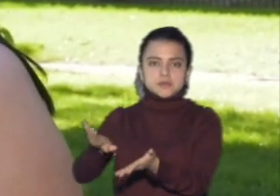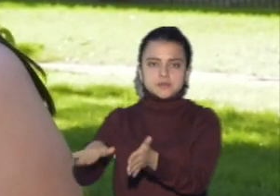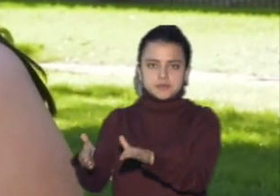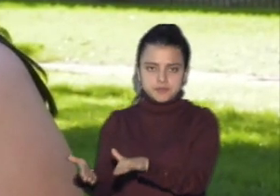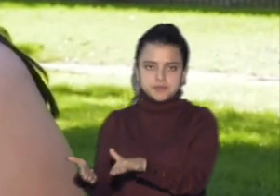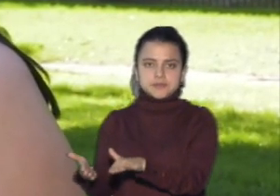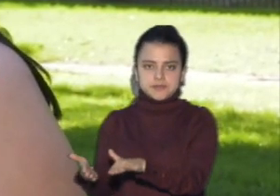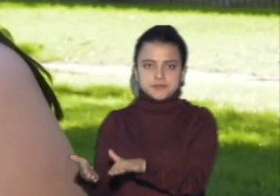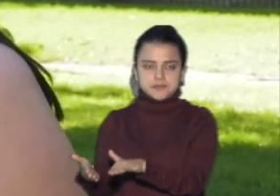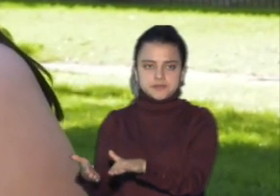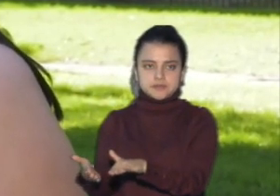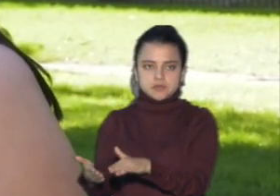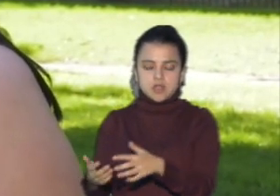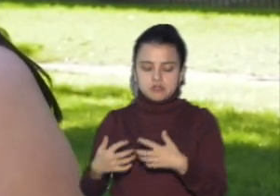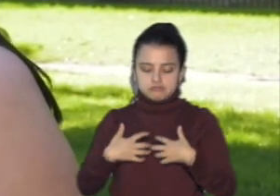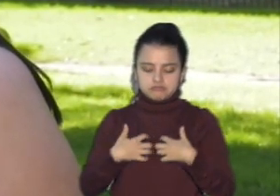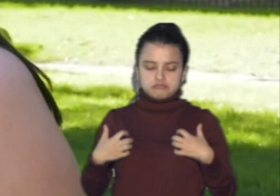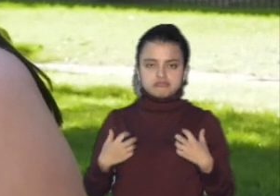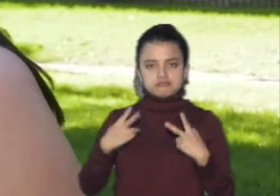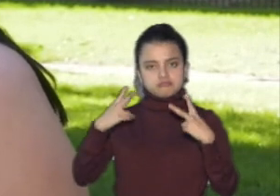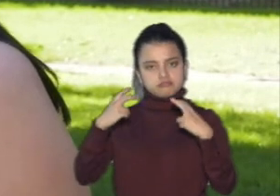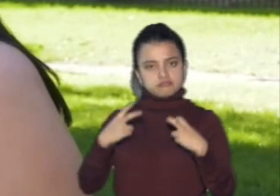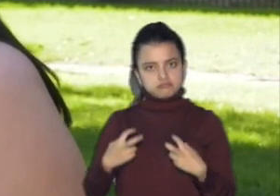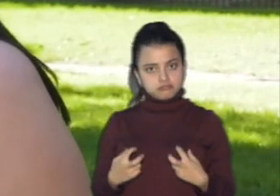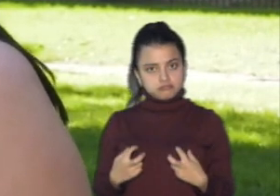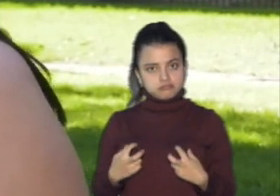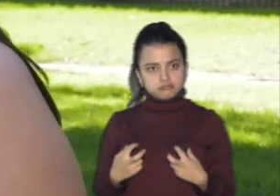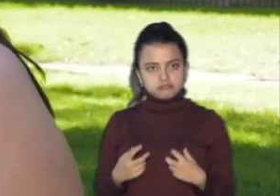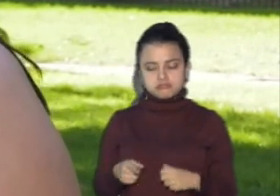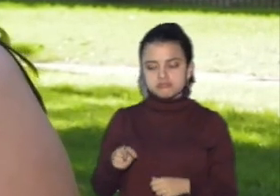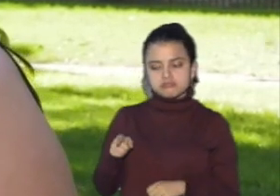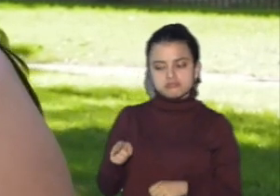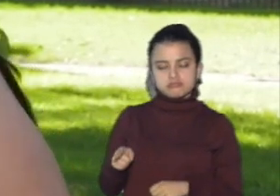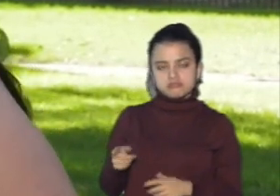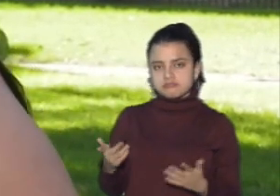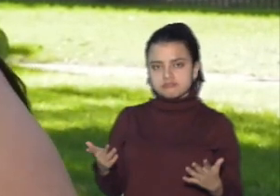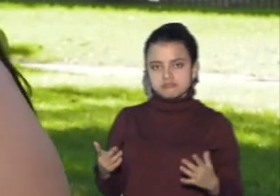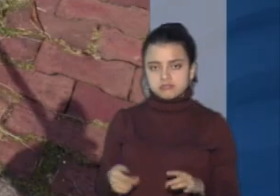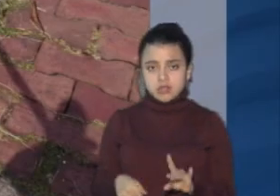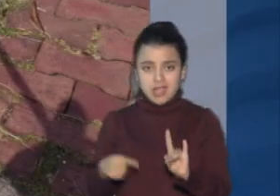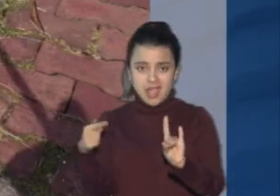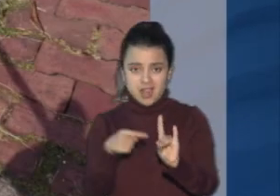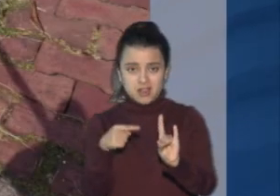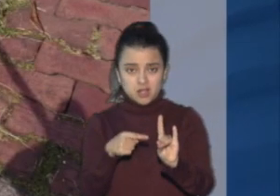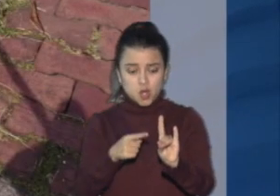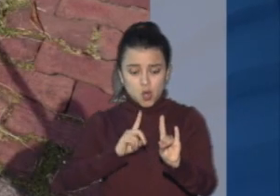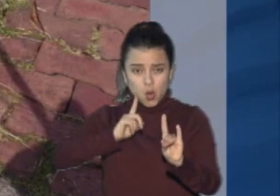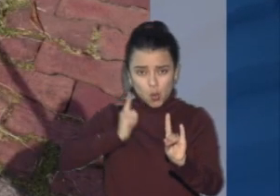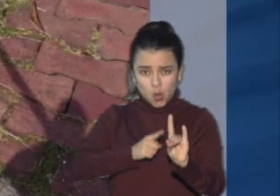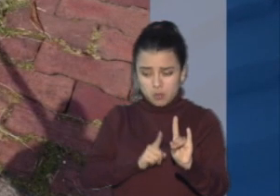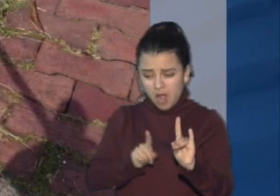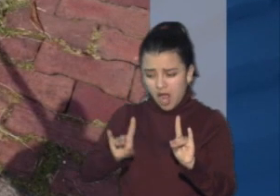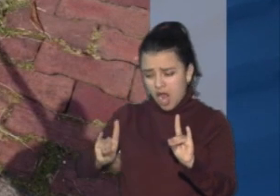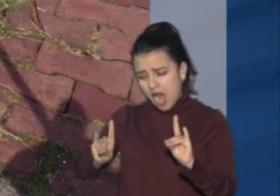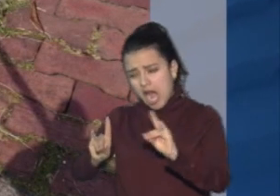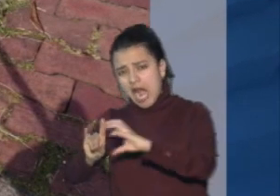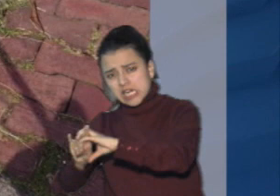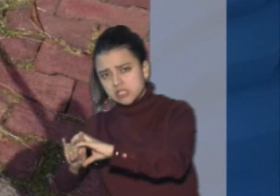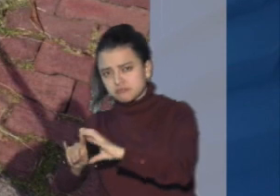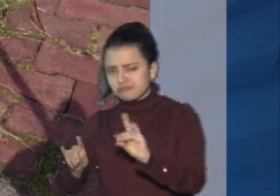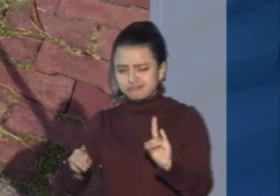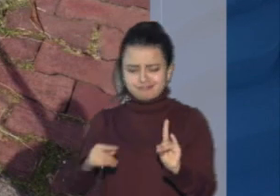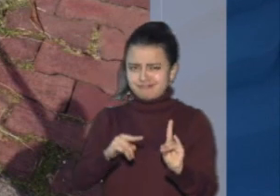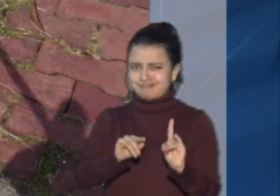Y se les hizo unos exámenes donde evidenciaron que mi otro perrito no tenía nada que ver, no tenía ningún rastro de